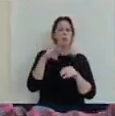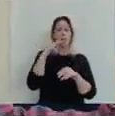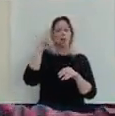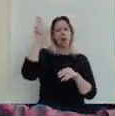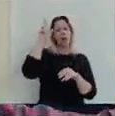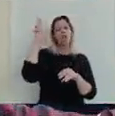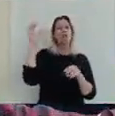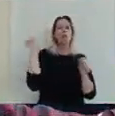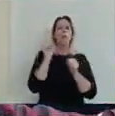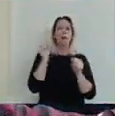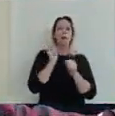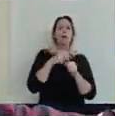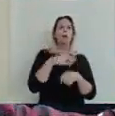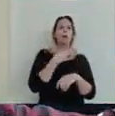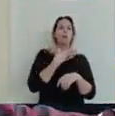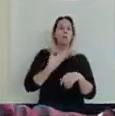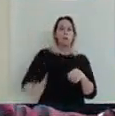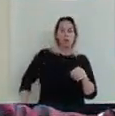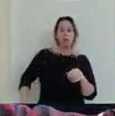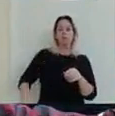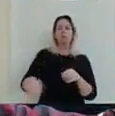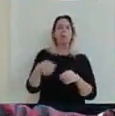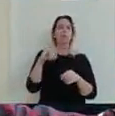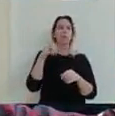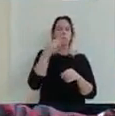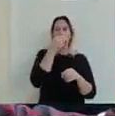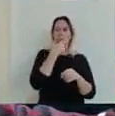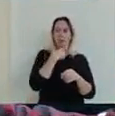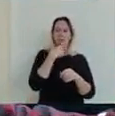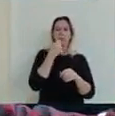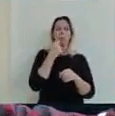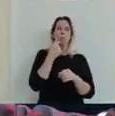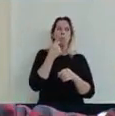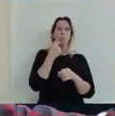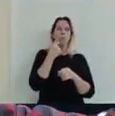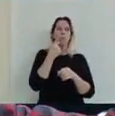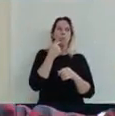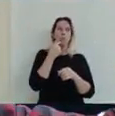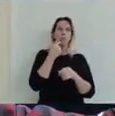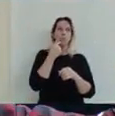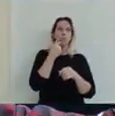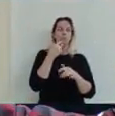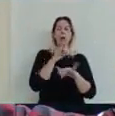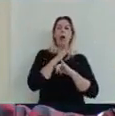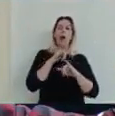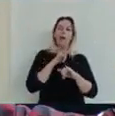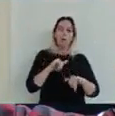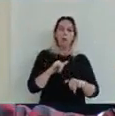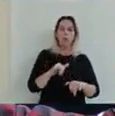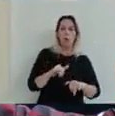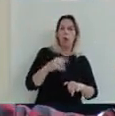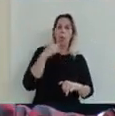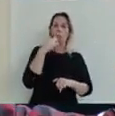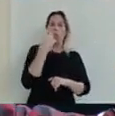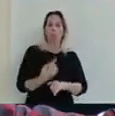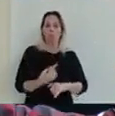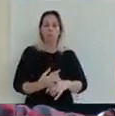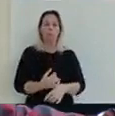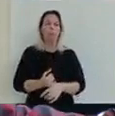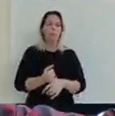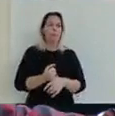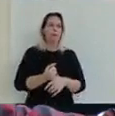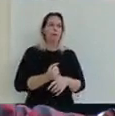el presidente Alberto Fernández dio los anuncios pertinentes por el caso de la pandemia, que lo viene haciendo en forma periódica. Y hay un